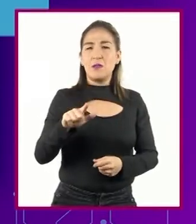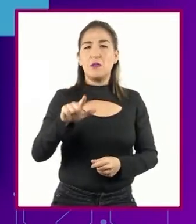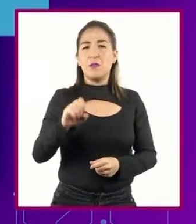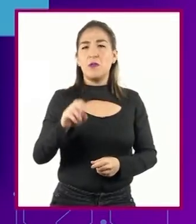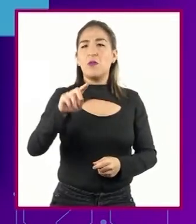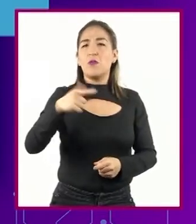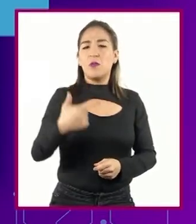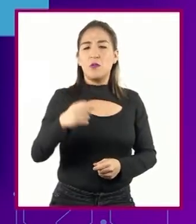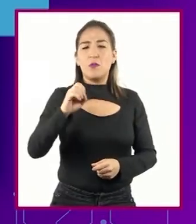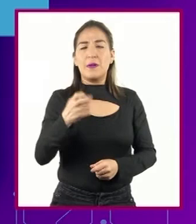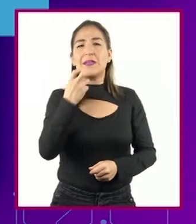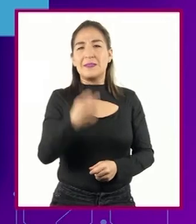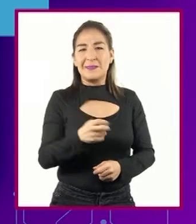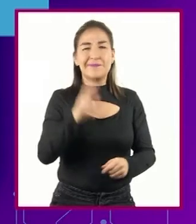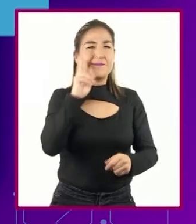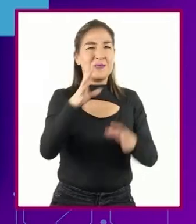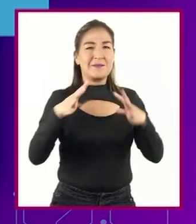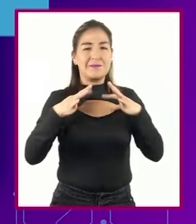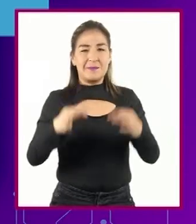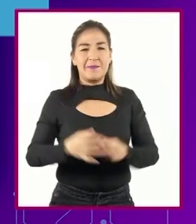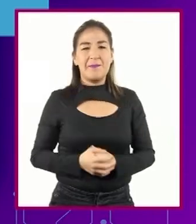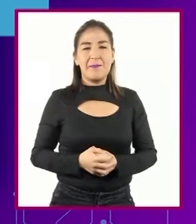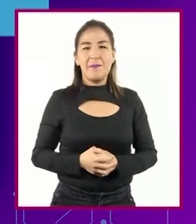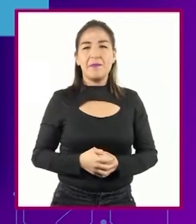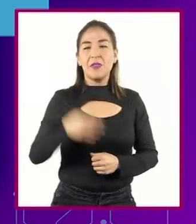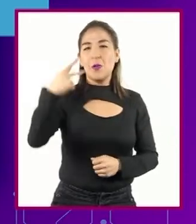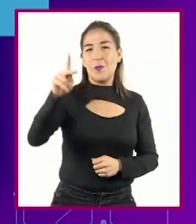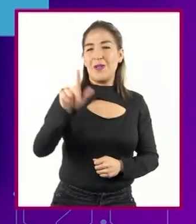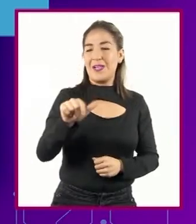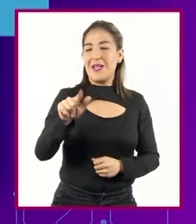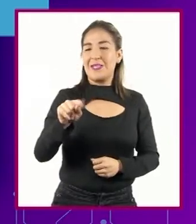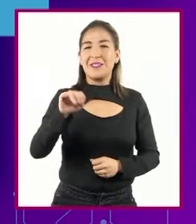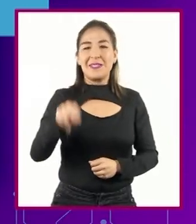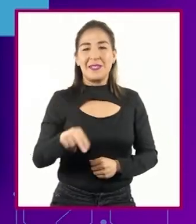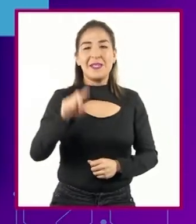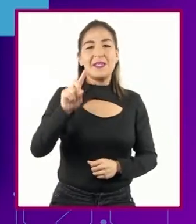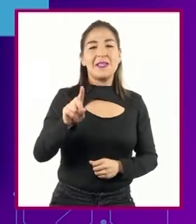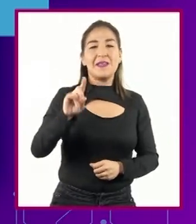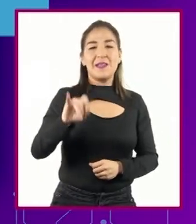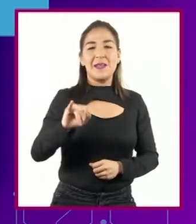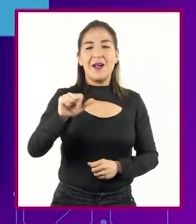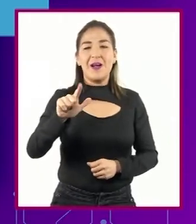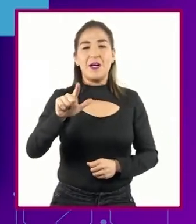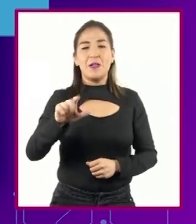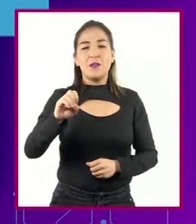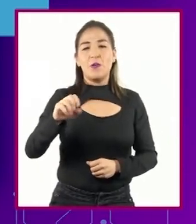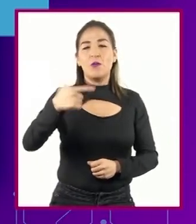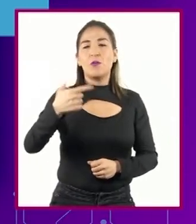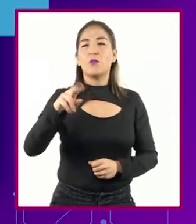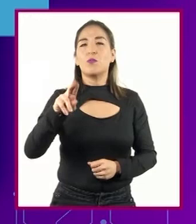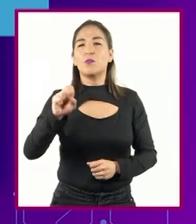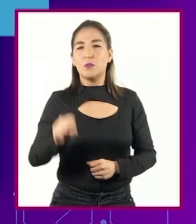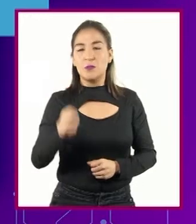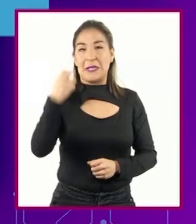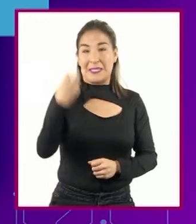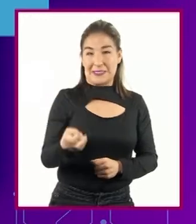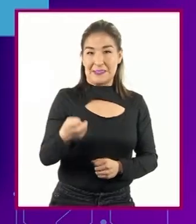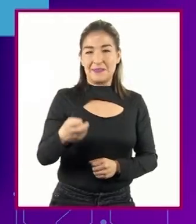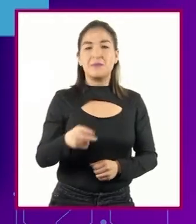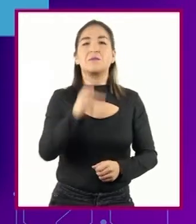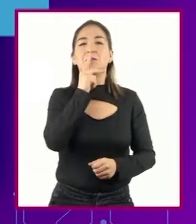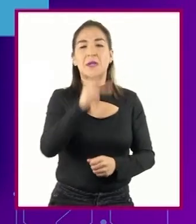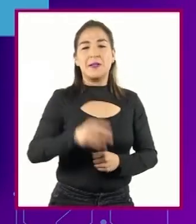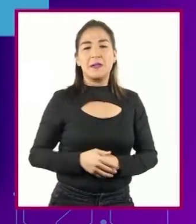orígenes en el latín dialogus, que a la vez